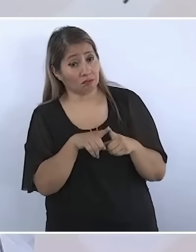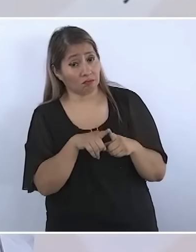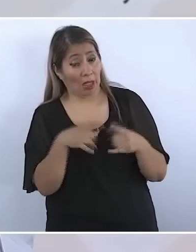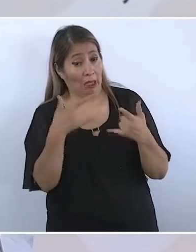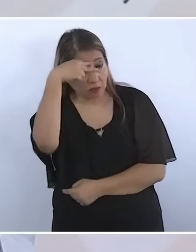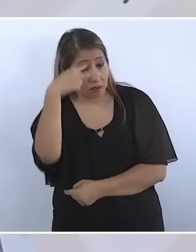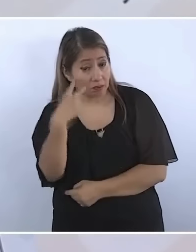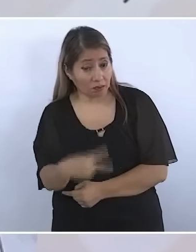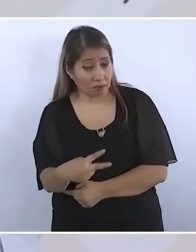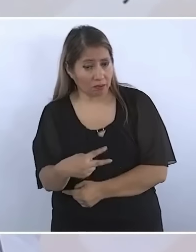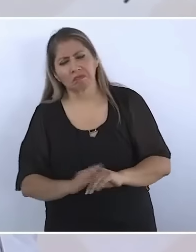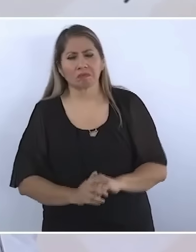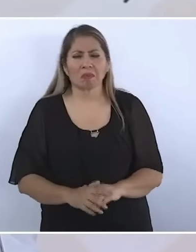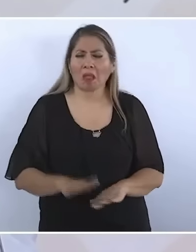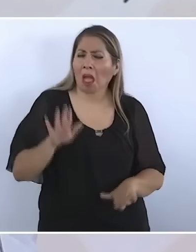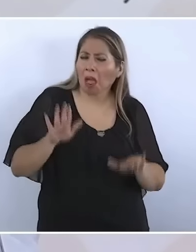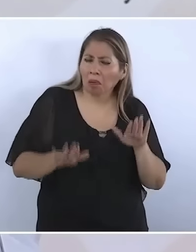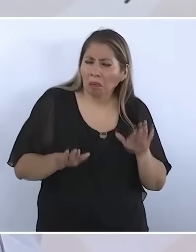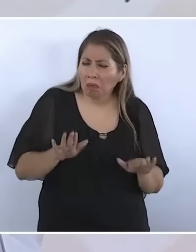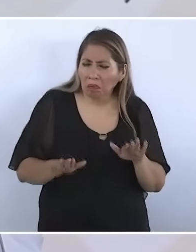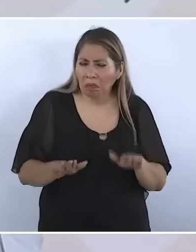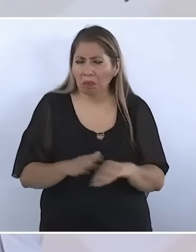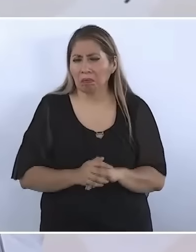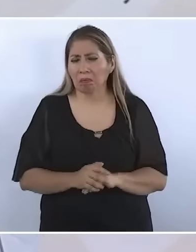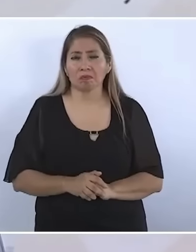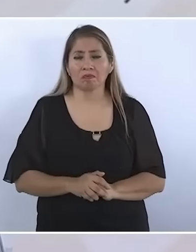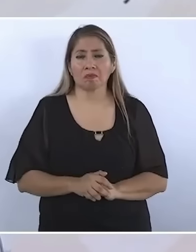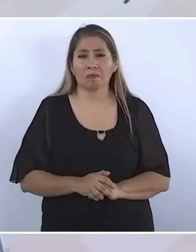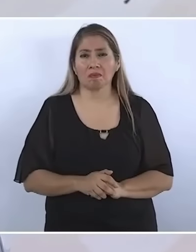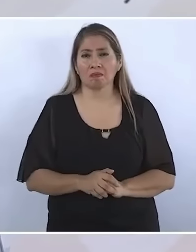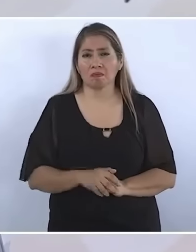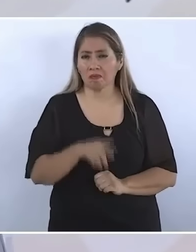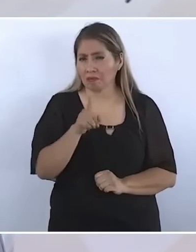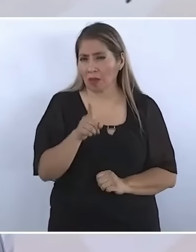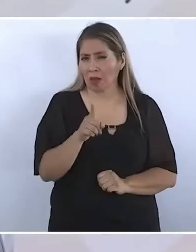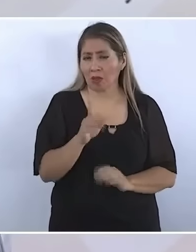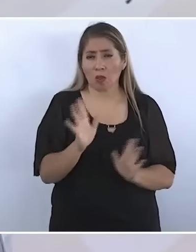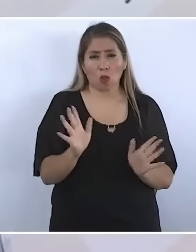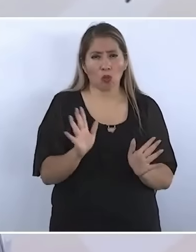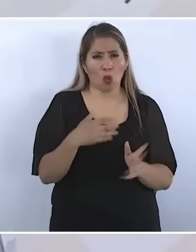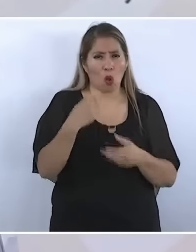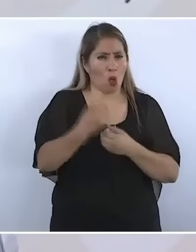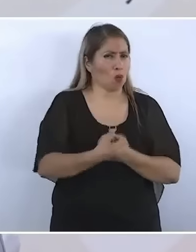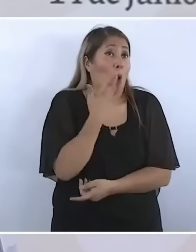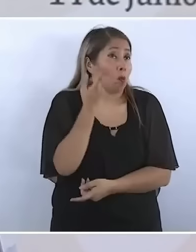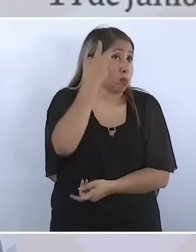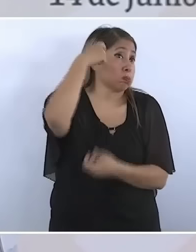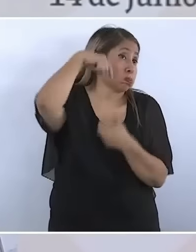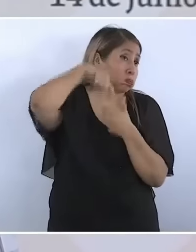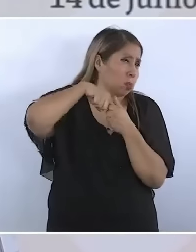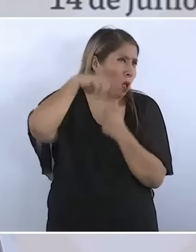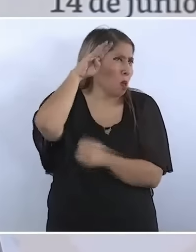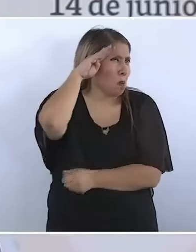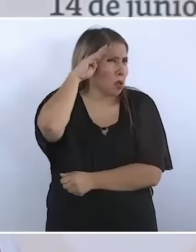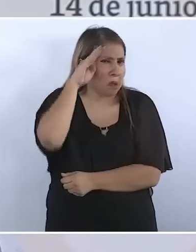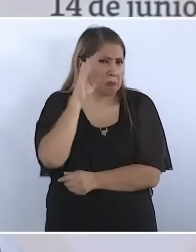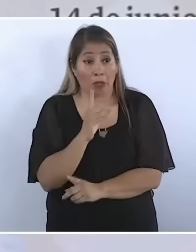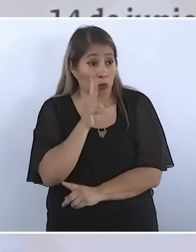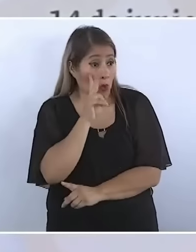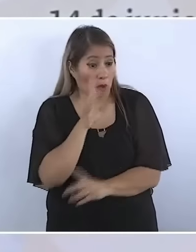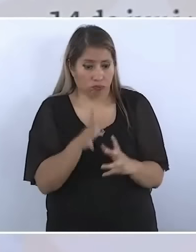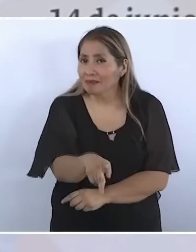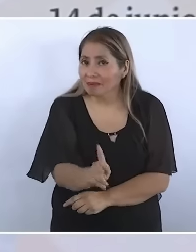nuestro país. A veces no lo internalizamos, no lo concebimos en toda su